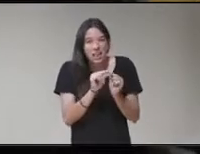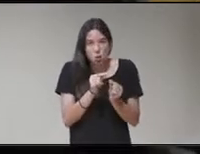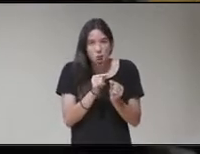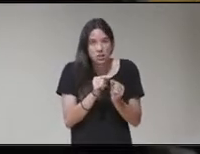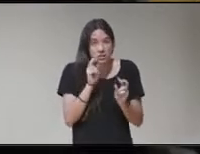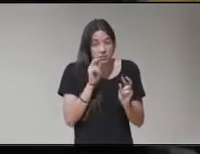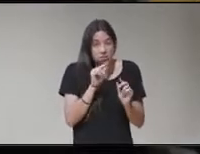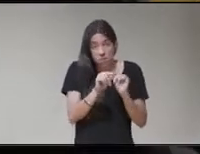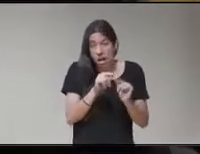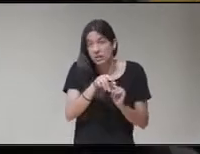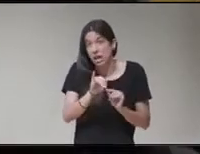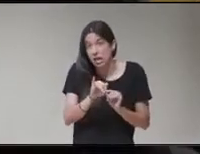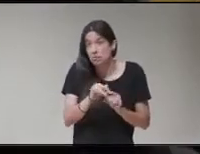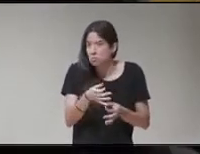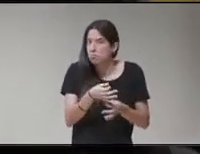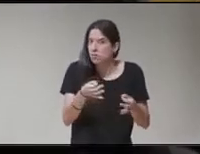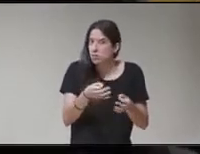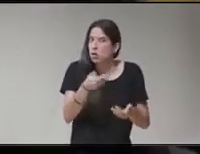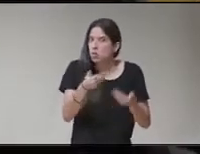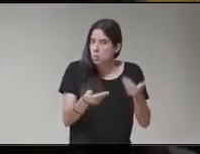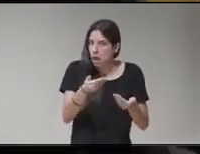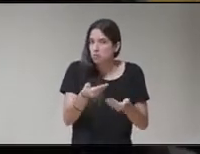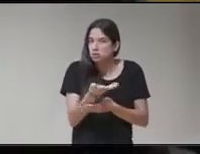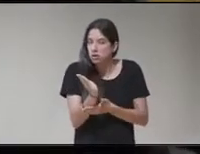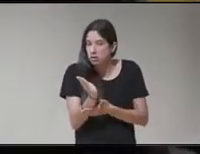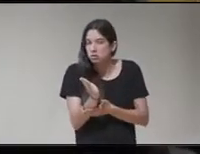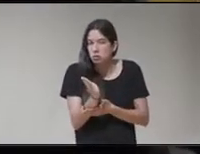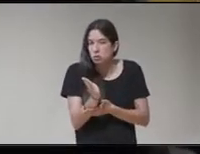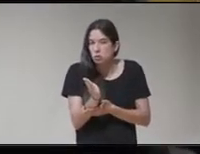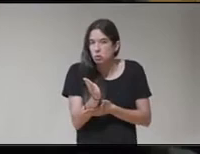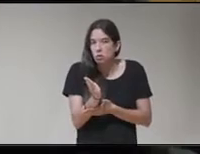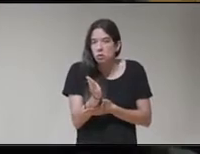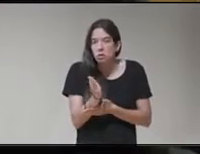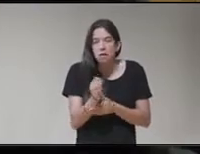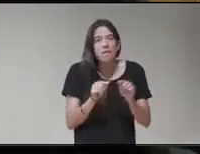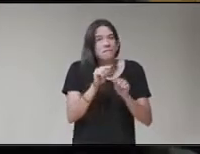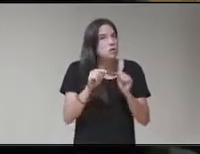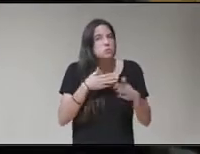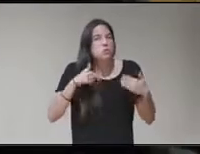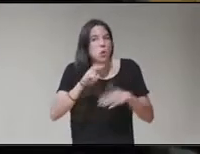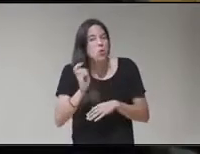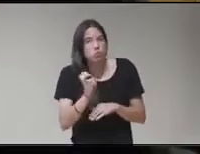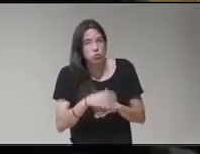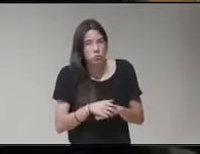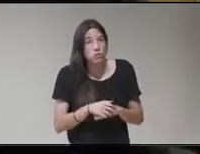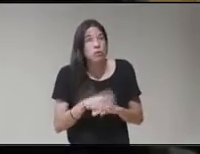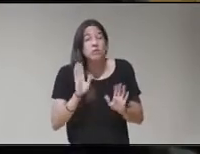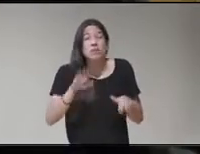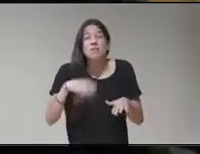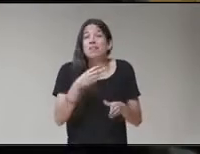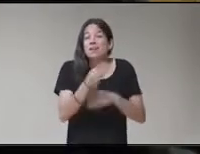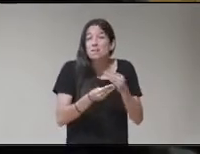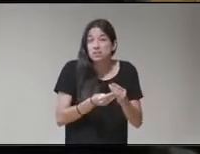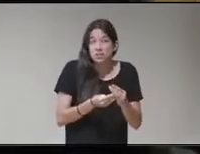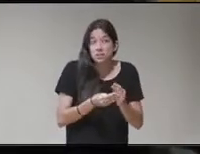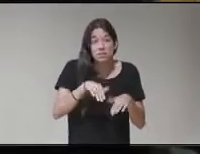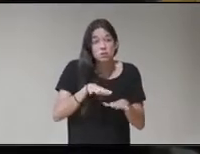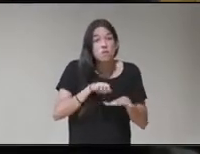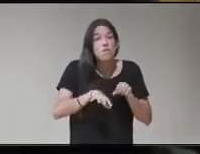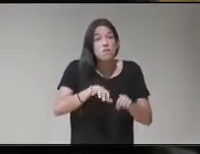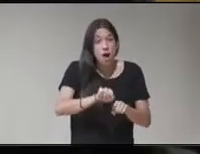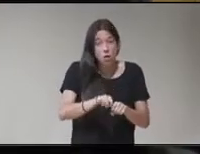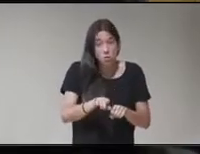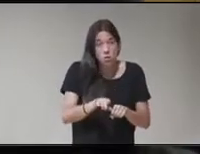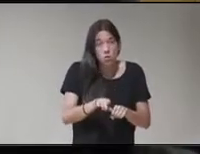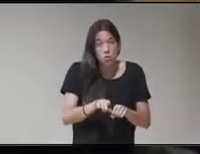eran perfectamente comparables a las de cualquier otro sifovirus. ¿Qué pasaba? Que era un fago,